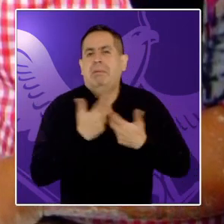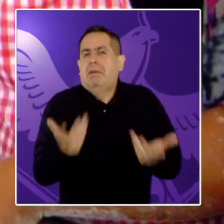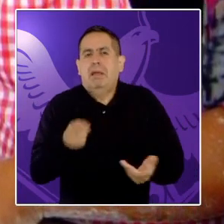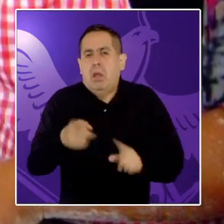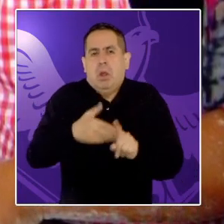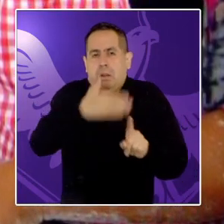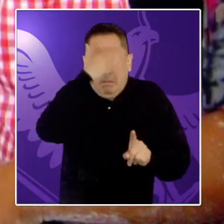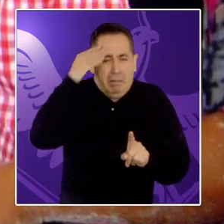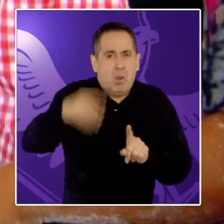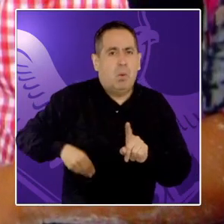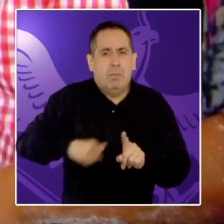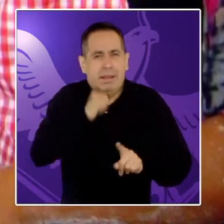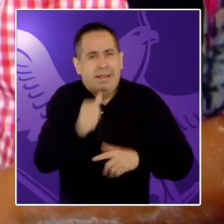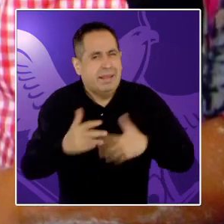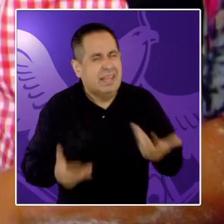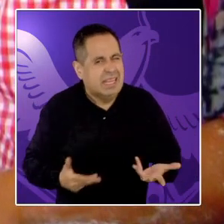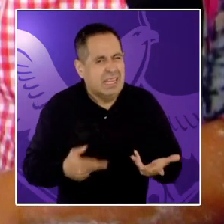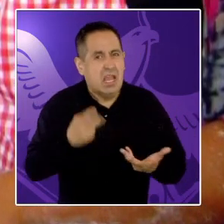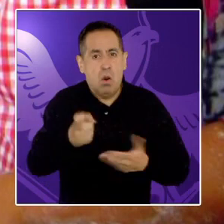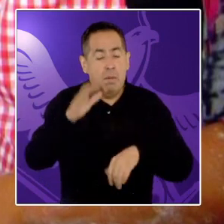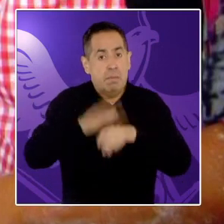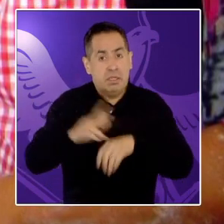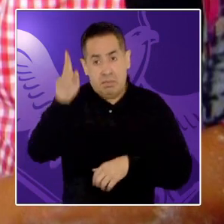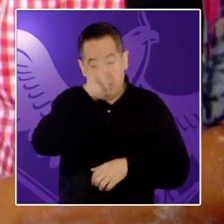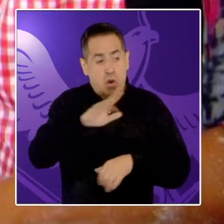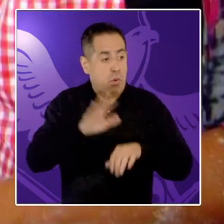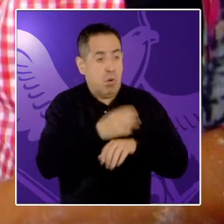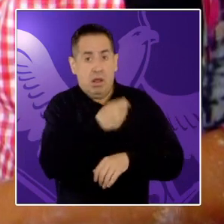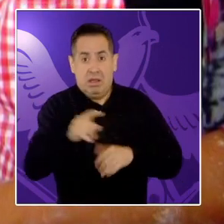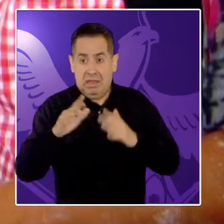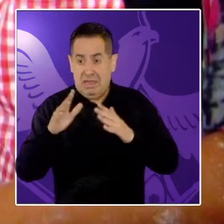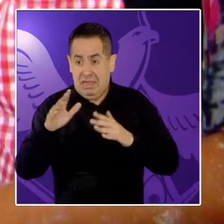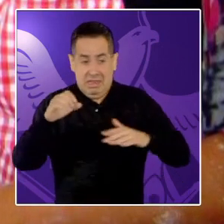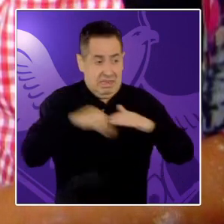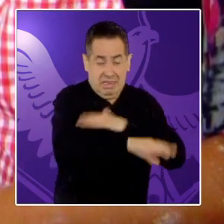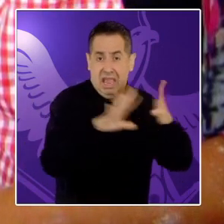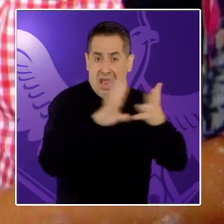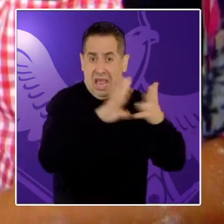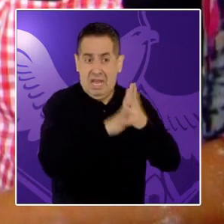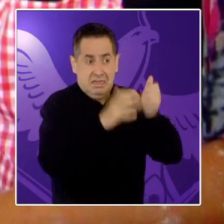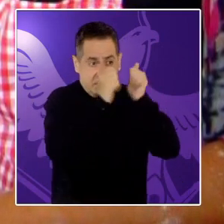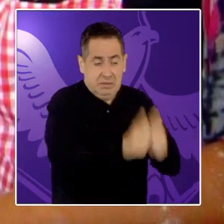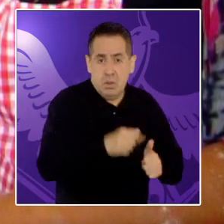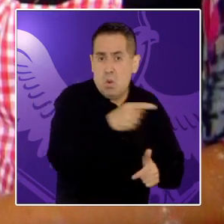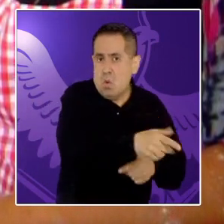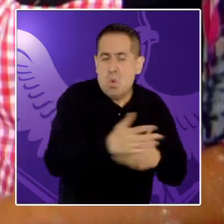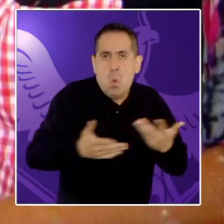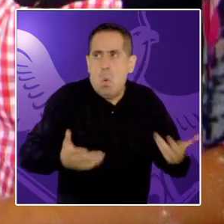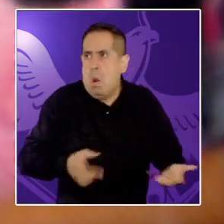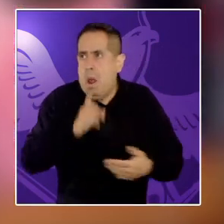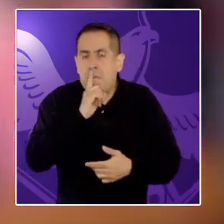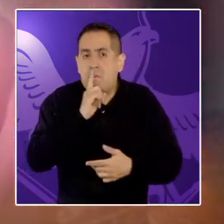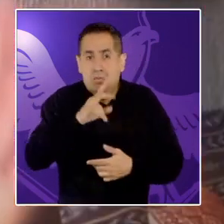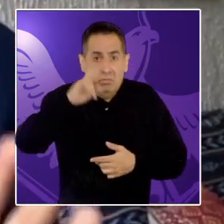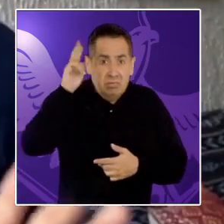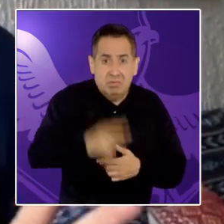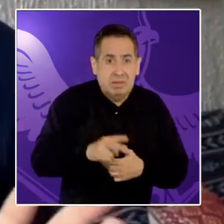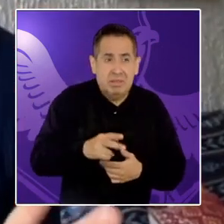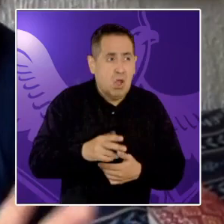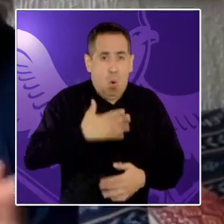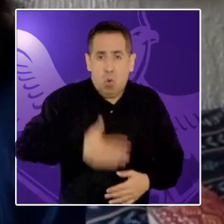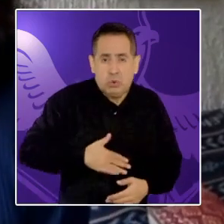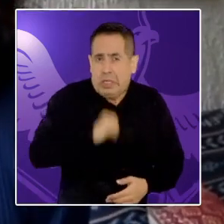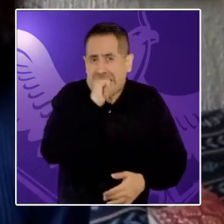tan terrible, las propuestas toman más fuerza porque mantener a estas mujeres privadas de la libertad no solo es una medida